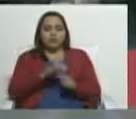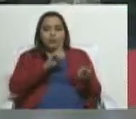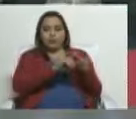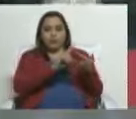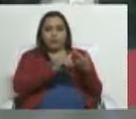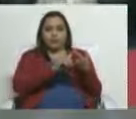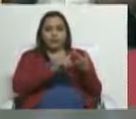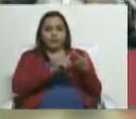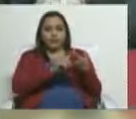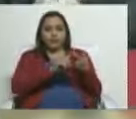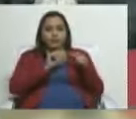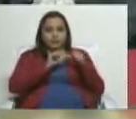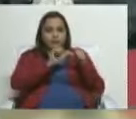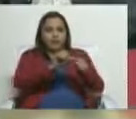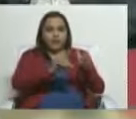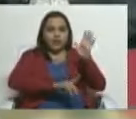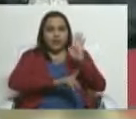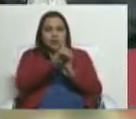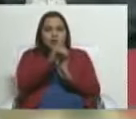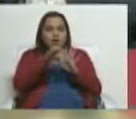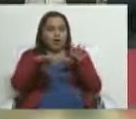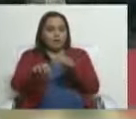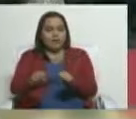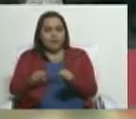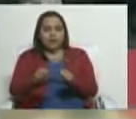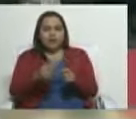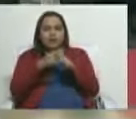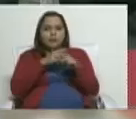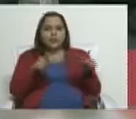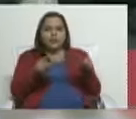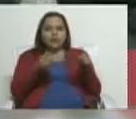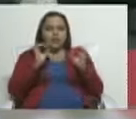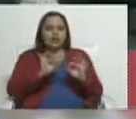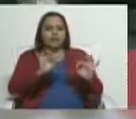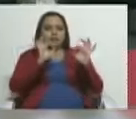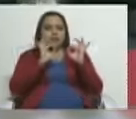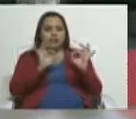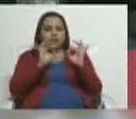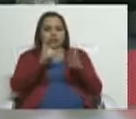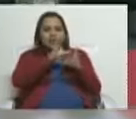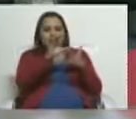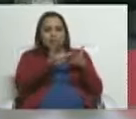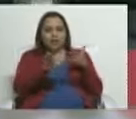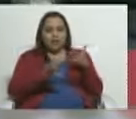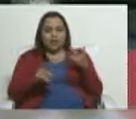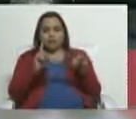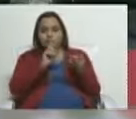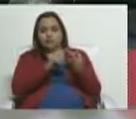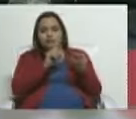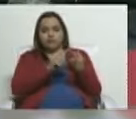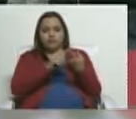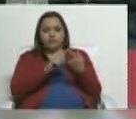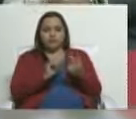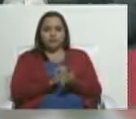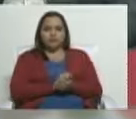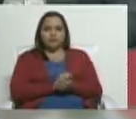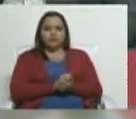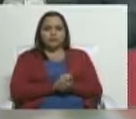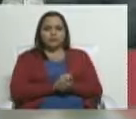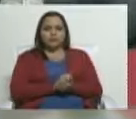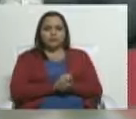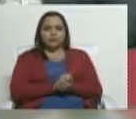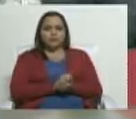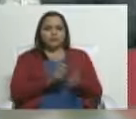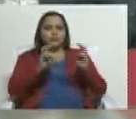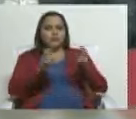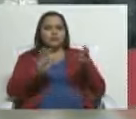Sostiene el desarrollo del capital, pero con unas particularidades. En primer término, de esas particularidades es el tema